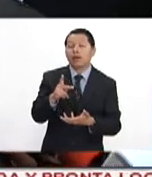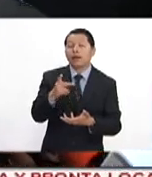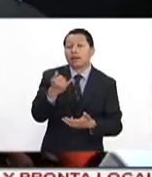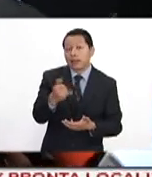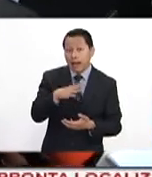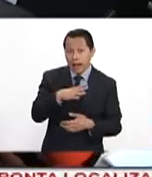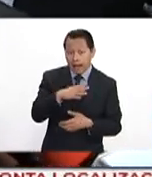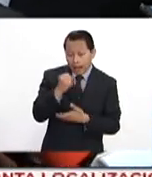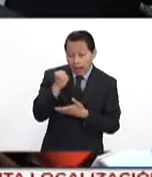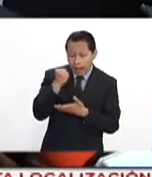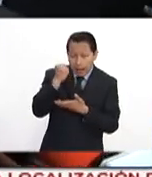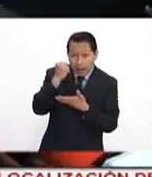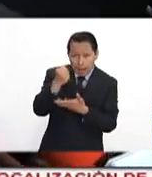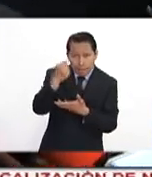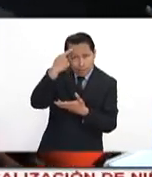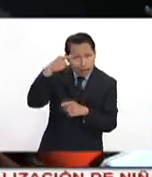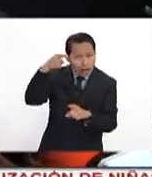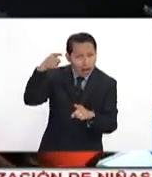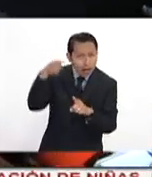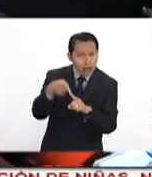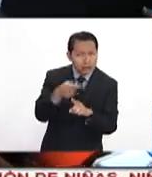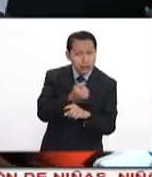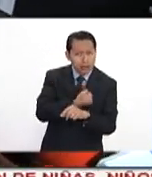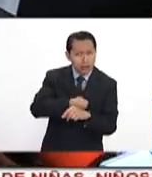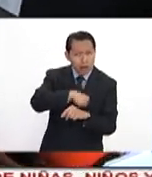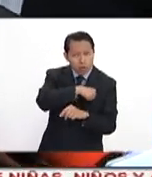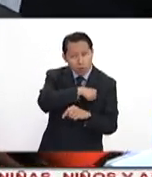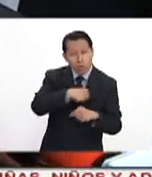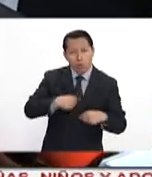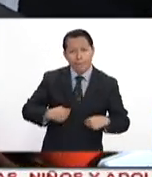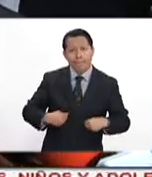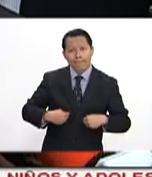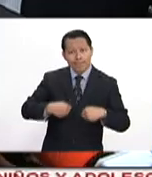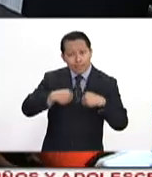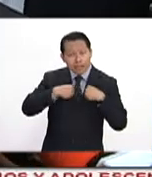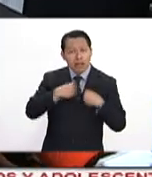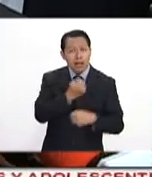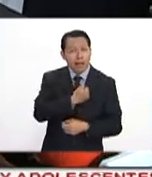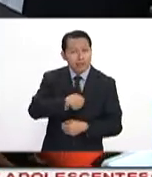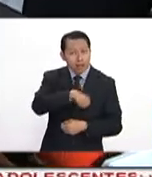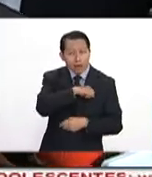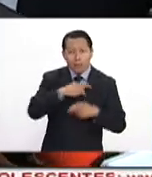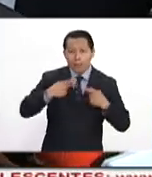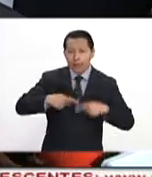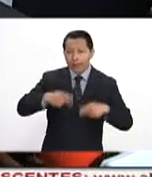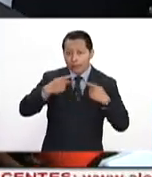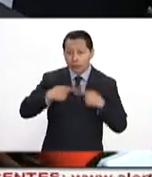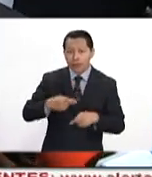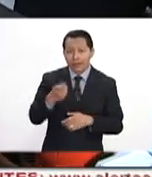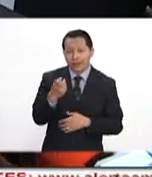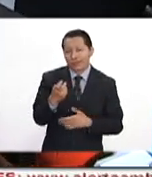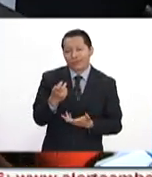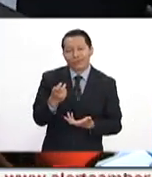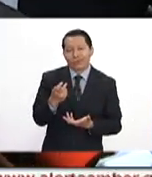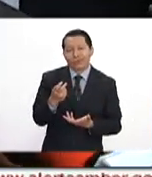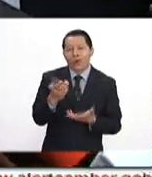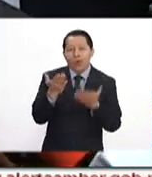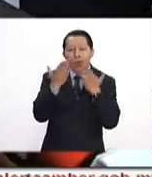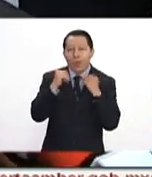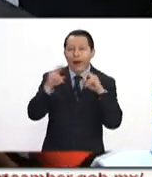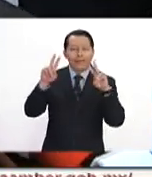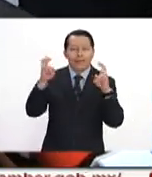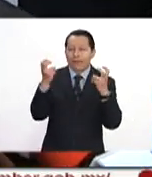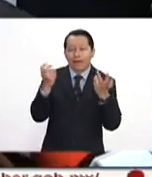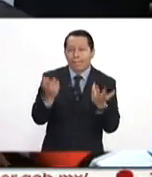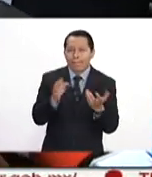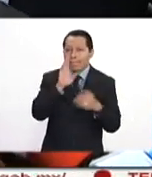de recursos para la salud, para la vida y la salud de la gente, eso no tiene nombre.